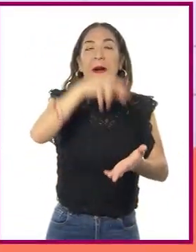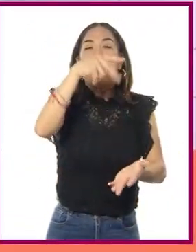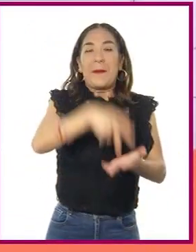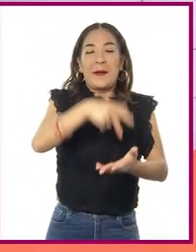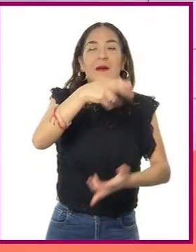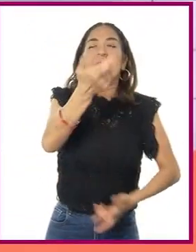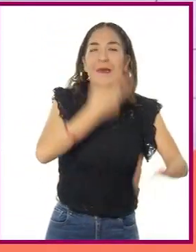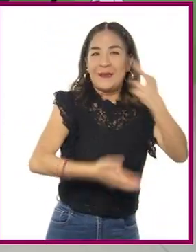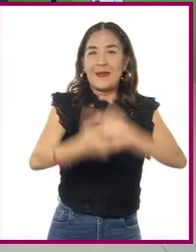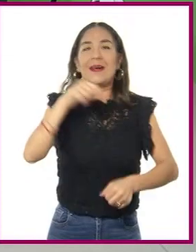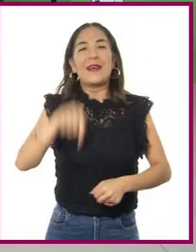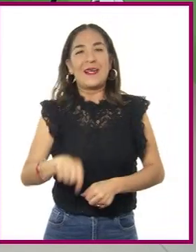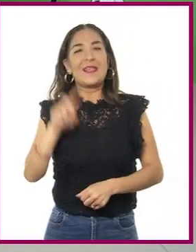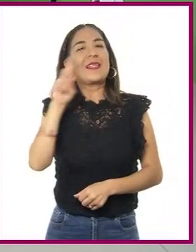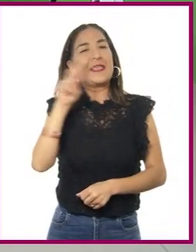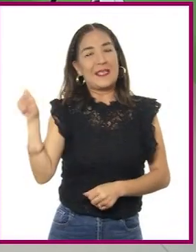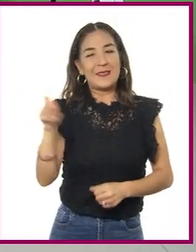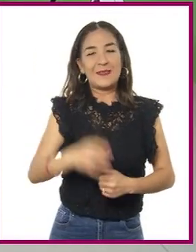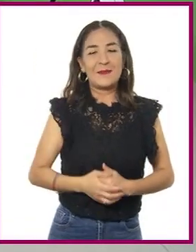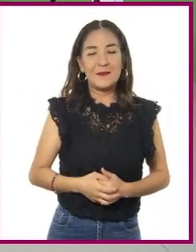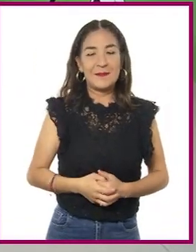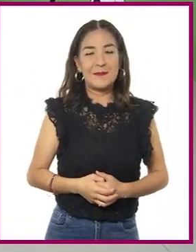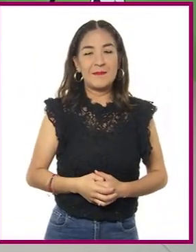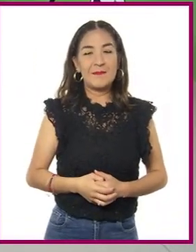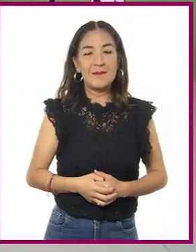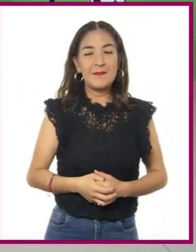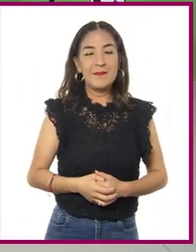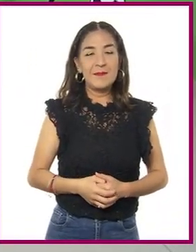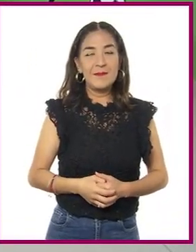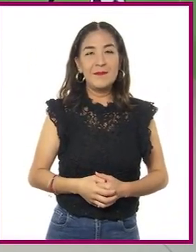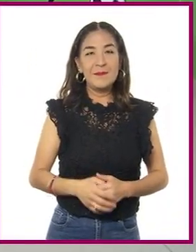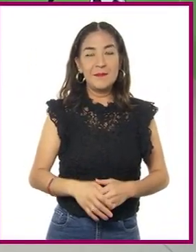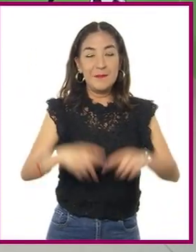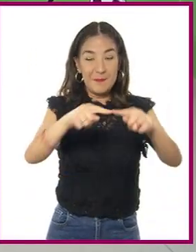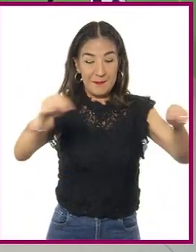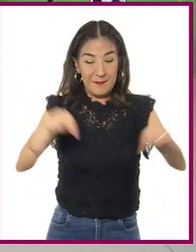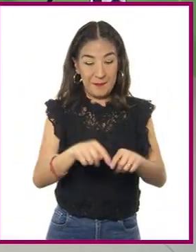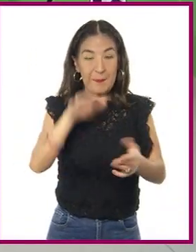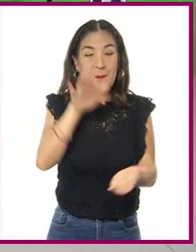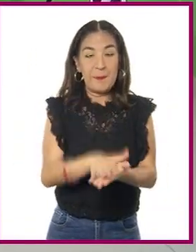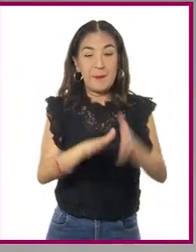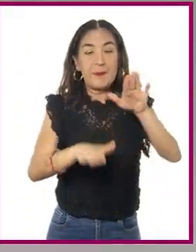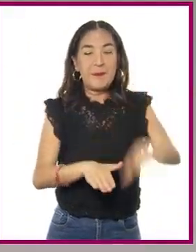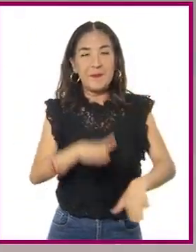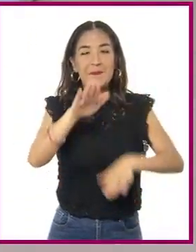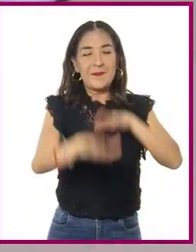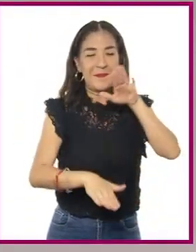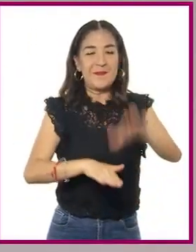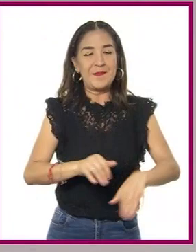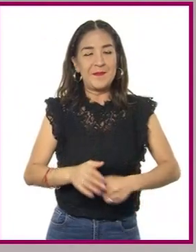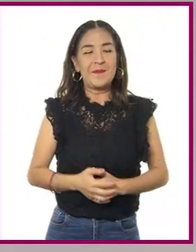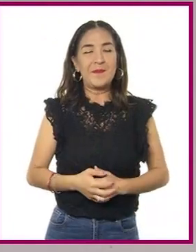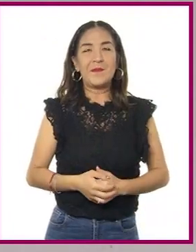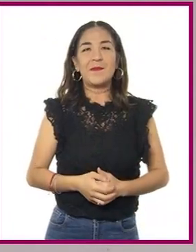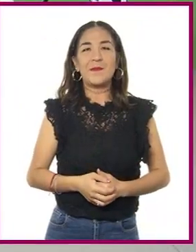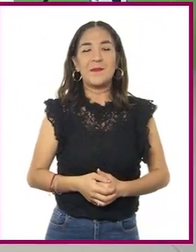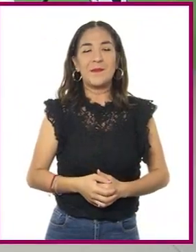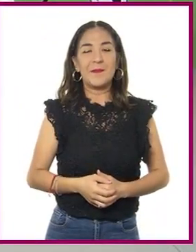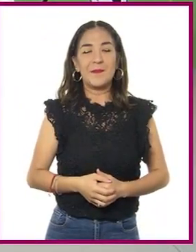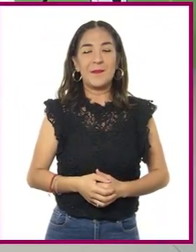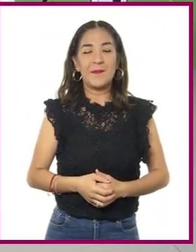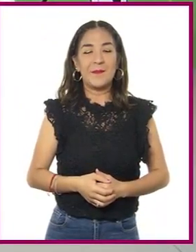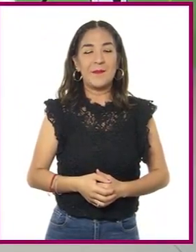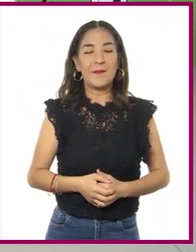y regreso por el lado derecho. Adelante. Sobre los cuadros. Sobre los cuadros, más rápido, vámonos corriendo. Exacto. Cuidado